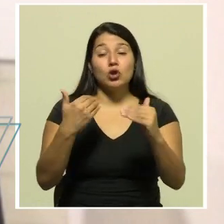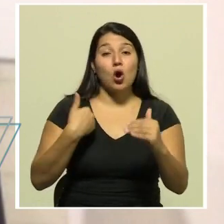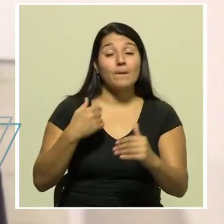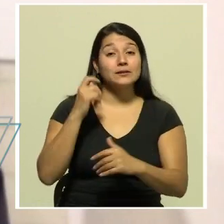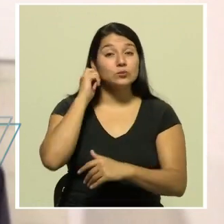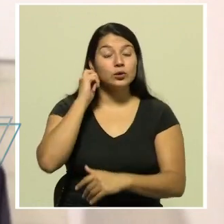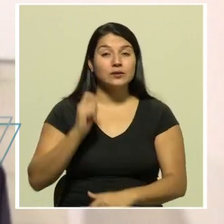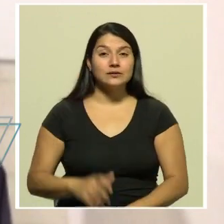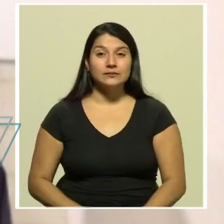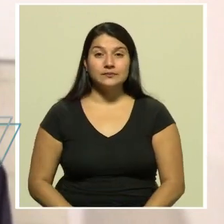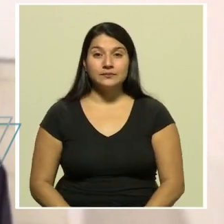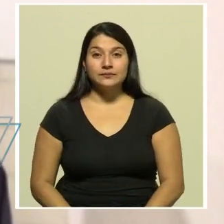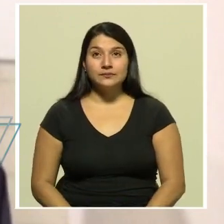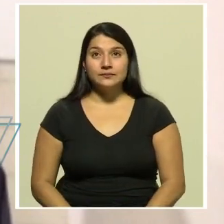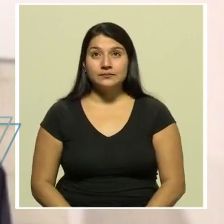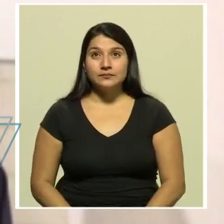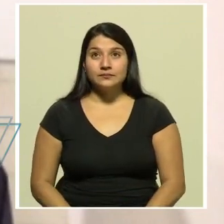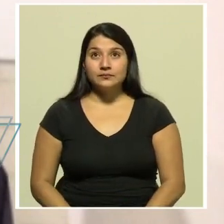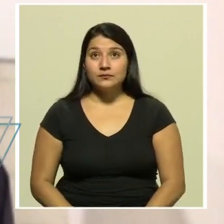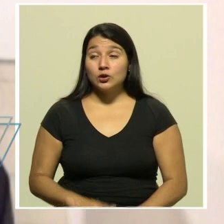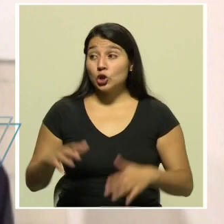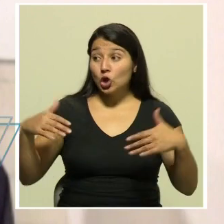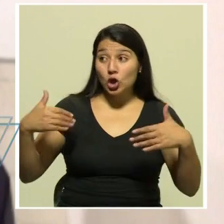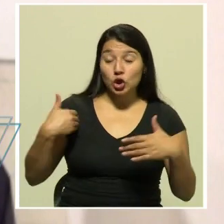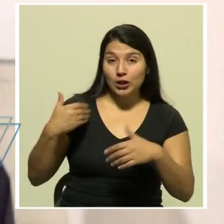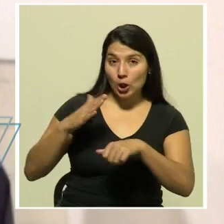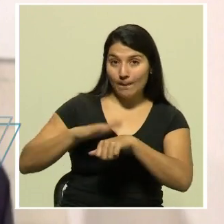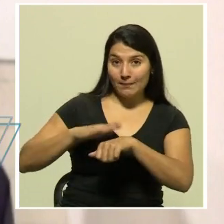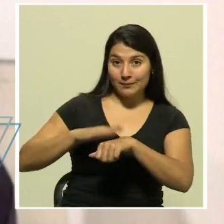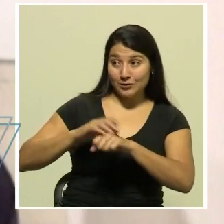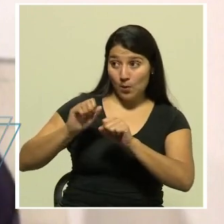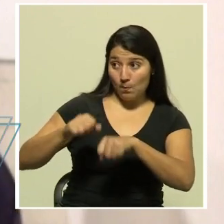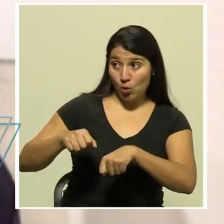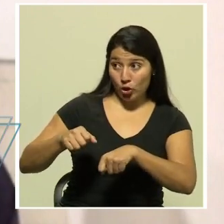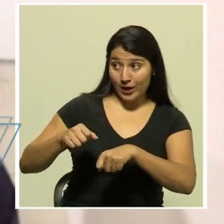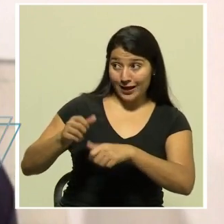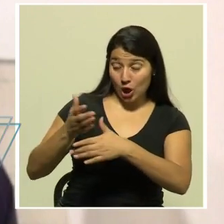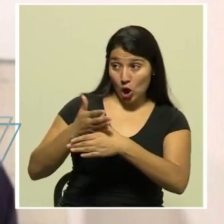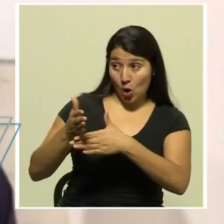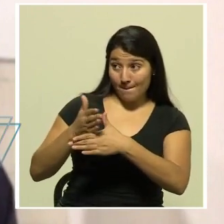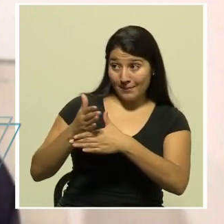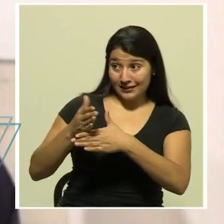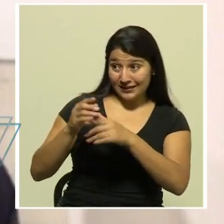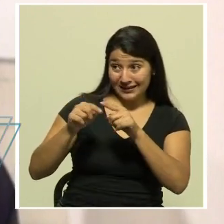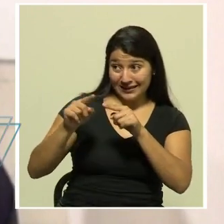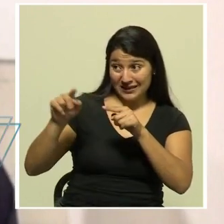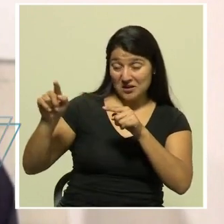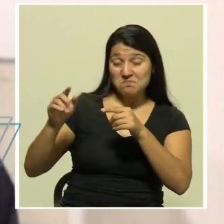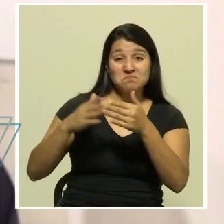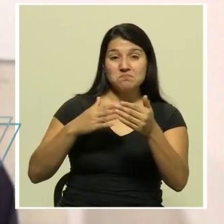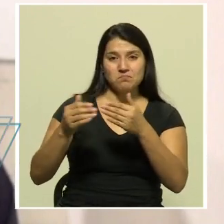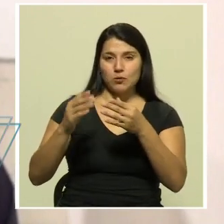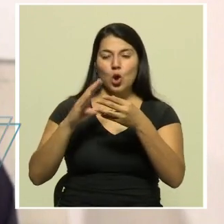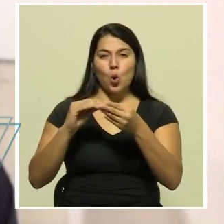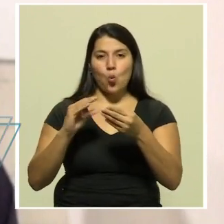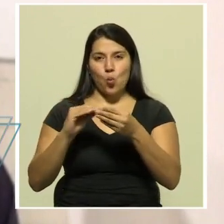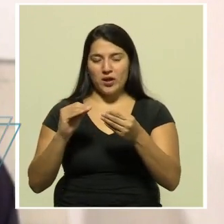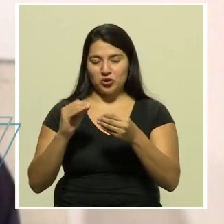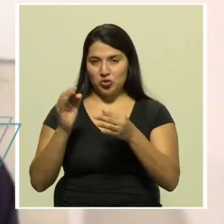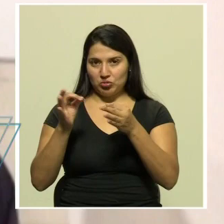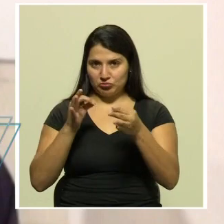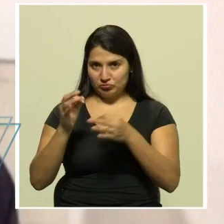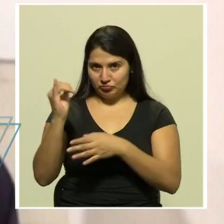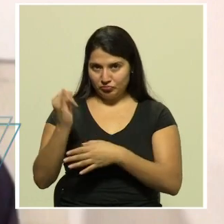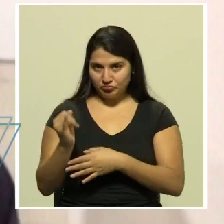mujeres. Bueno, no tengo todavía la posibilidad de compartir la pantalla, pero le narro un poco lo que tenemos en el diagrama. De acuerdo